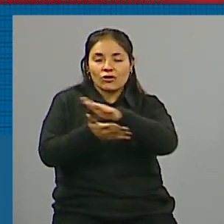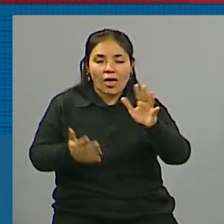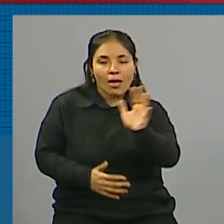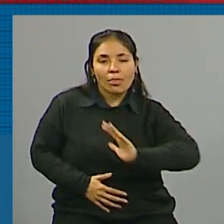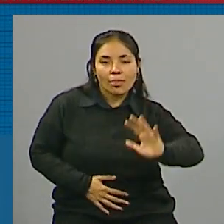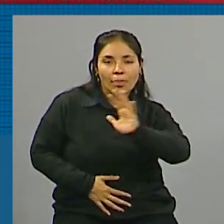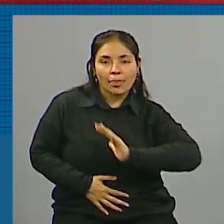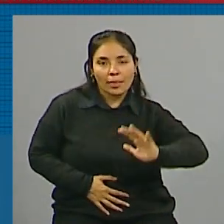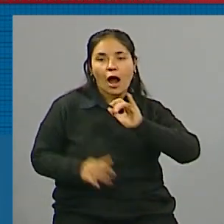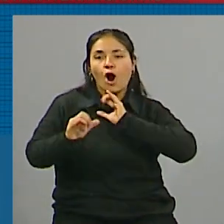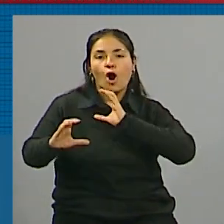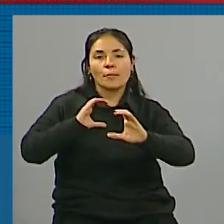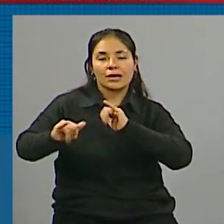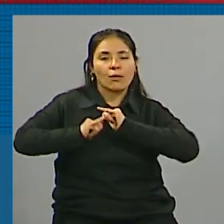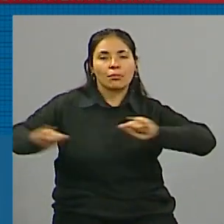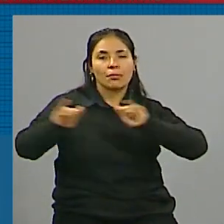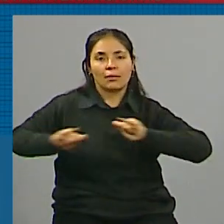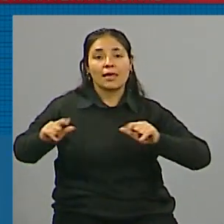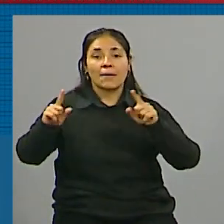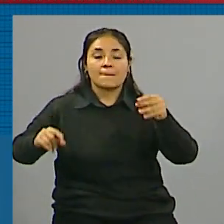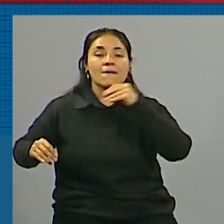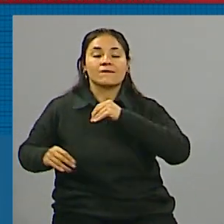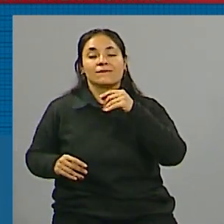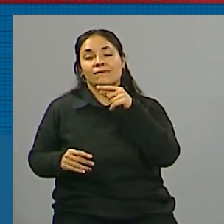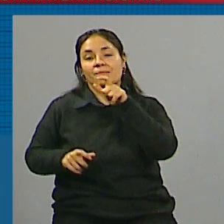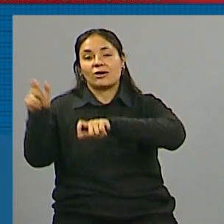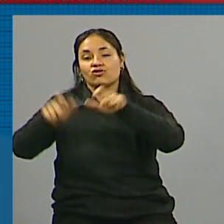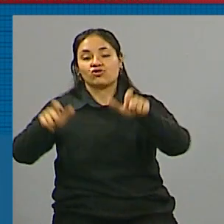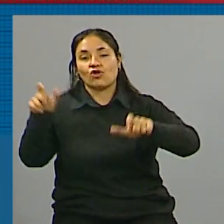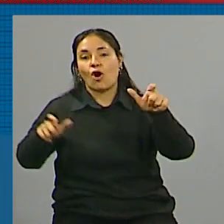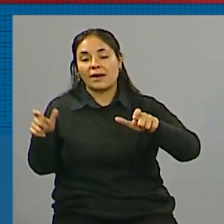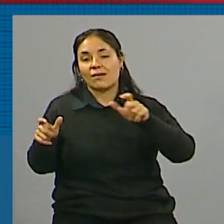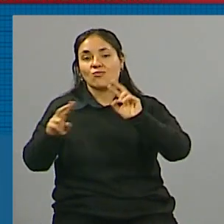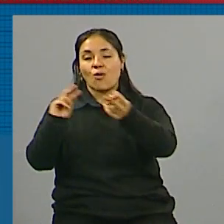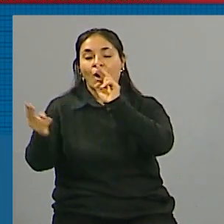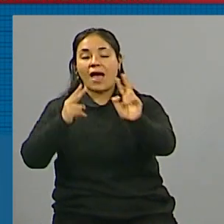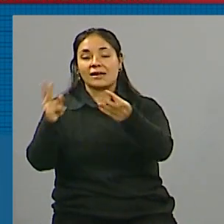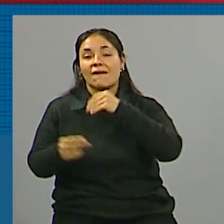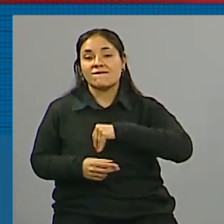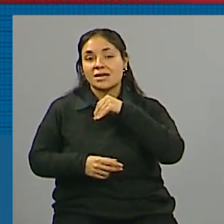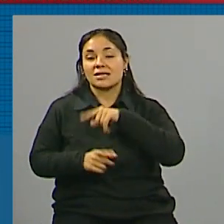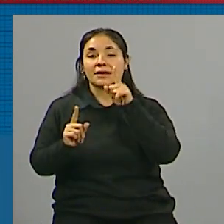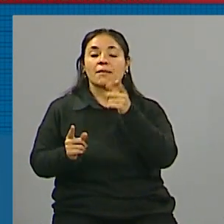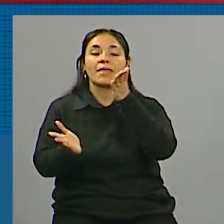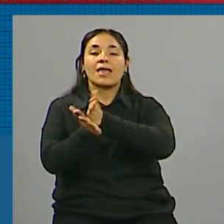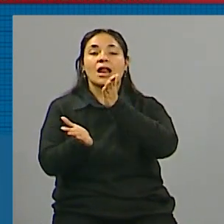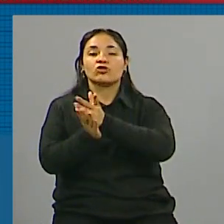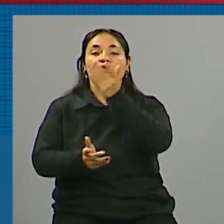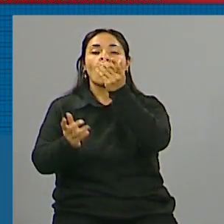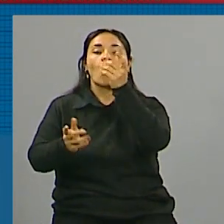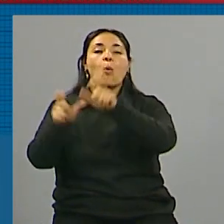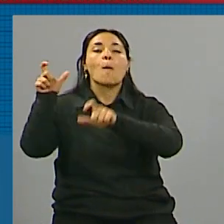sobre todo cuando se habla de víctimas humanas y de violación a los derechos humanos, como lo que representa en relación a las medidas